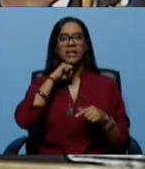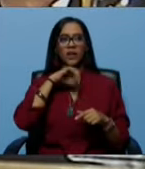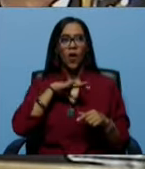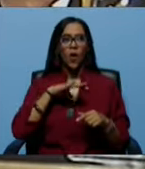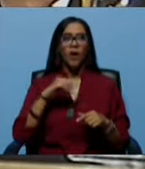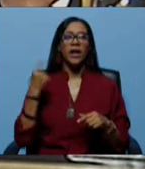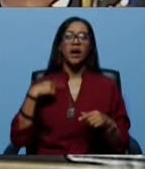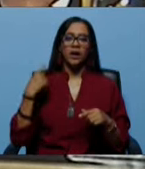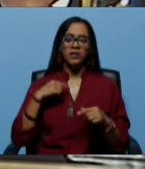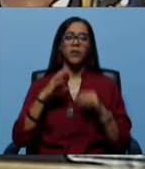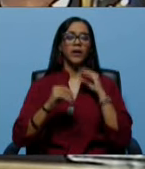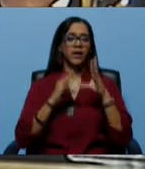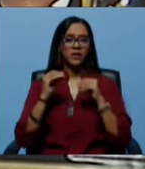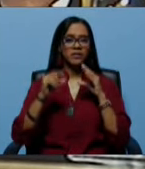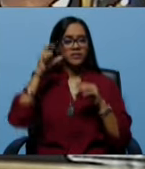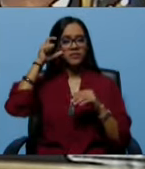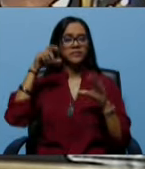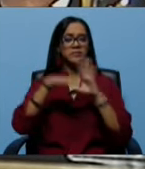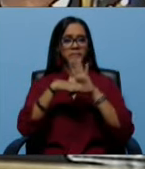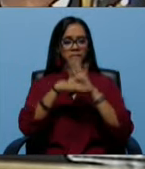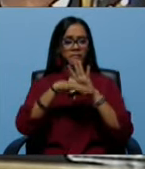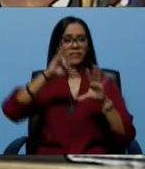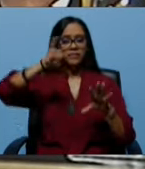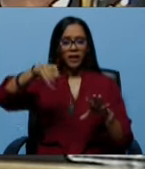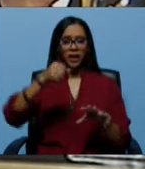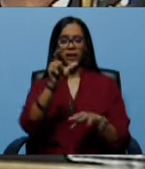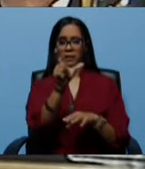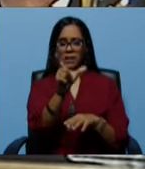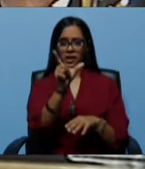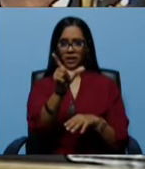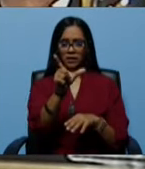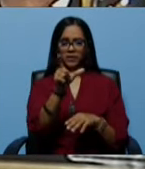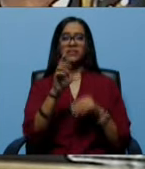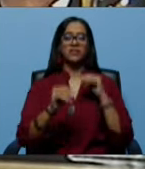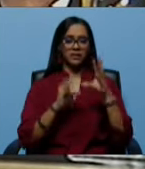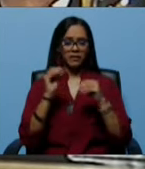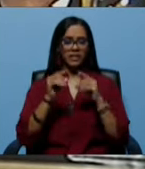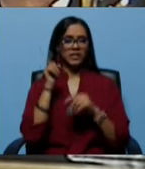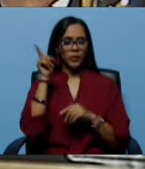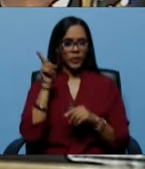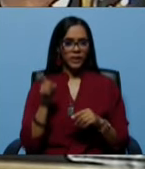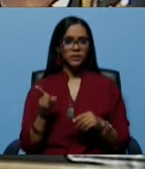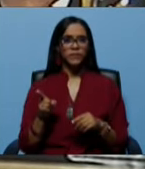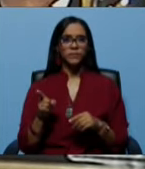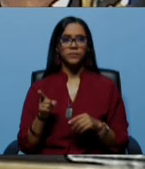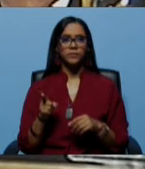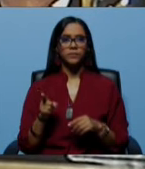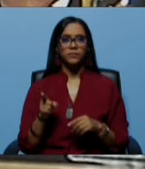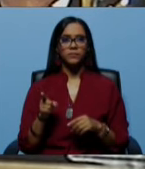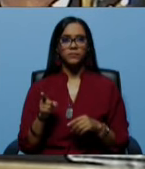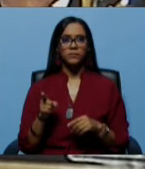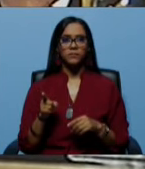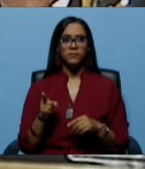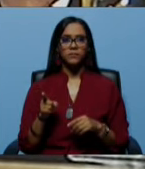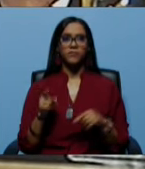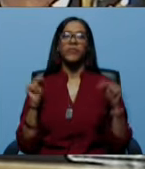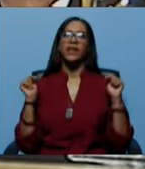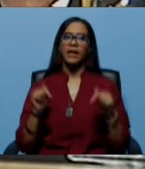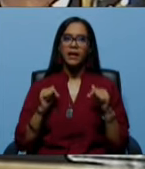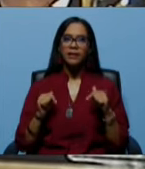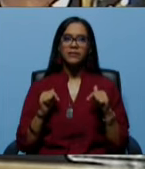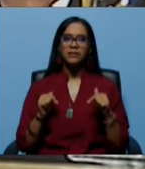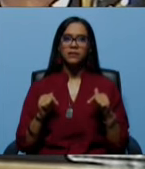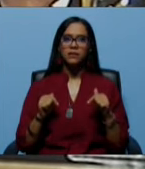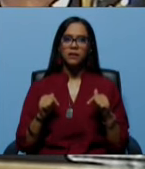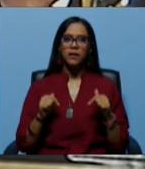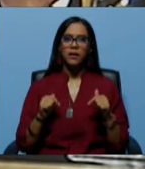Yo tuve una conversación el día martes con la JPSUV, conversando con ellos. Y esta es la historia, de